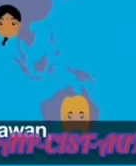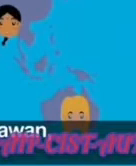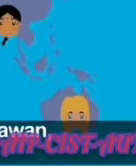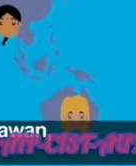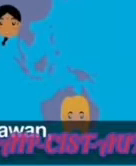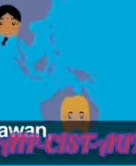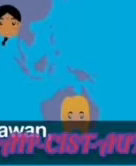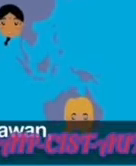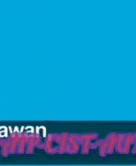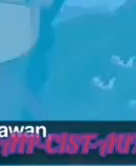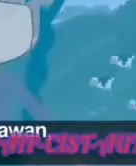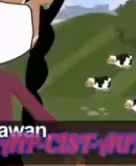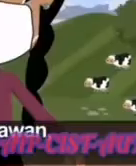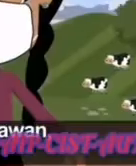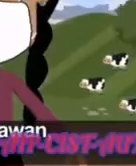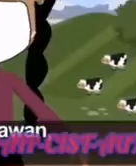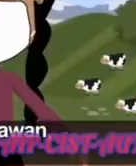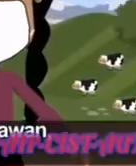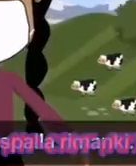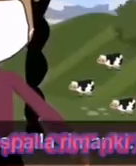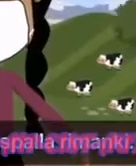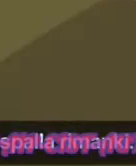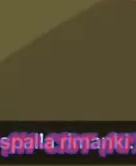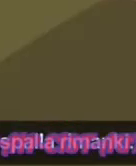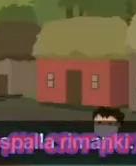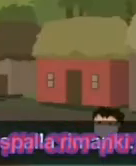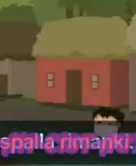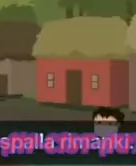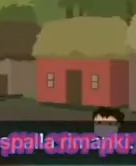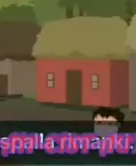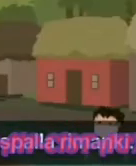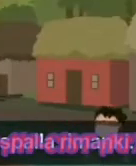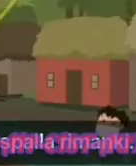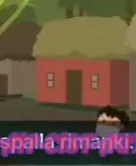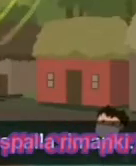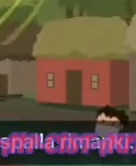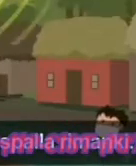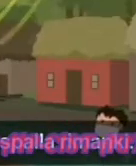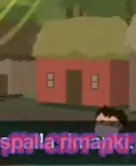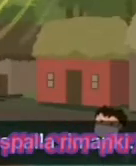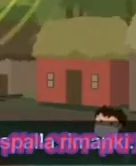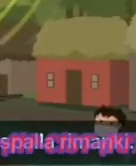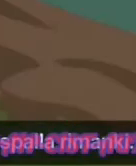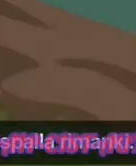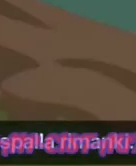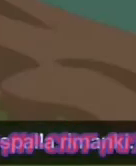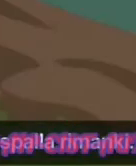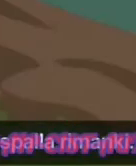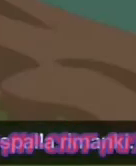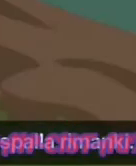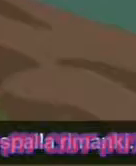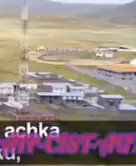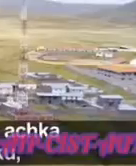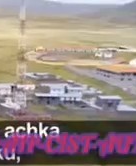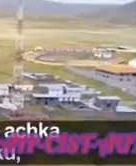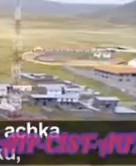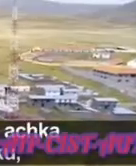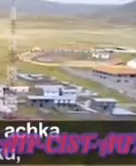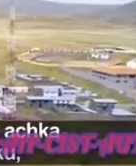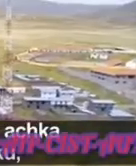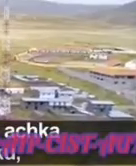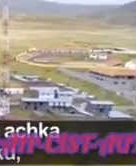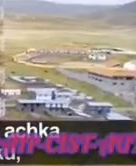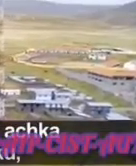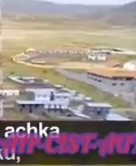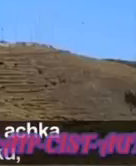riqsisqayki runakunawan, yachachiqkunawan, aylluykikunawanpas mana sasachakuspalla rimanki. Kay